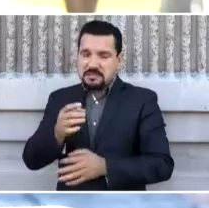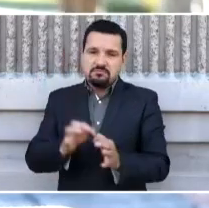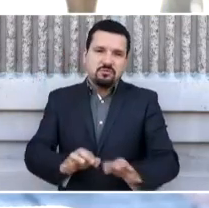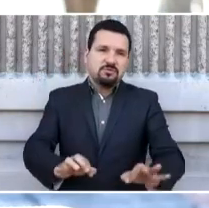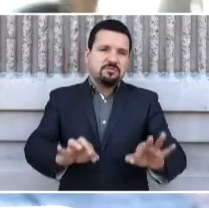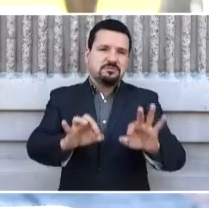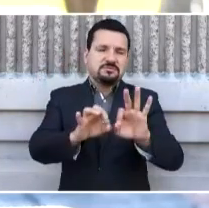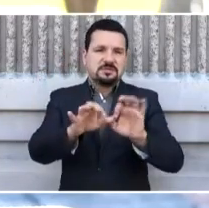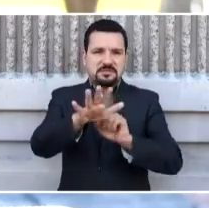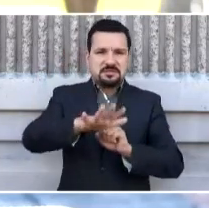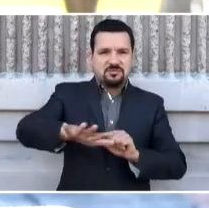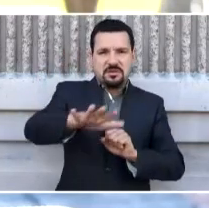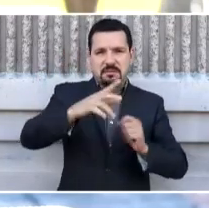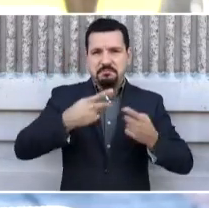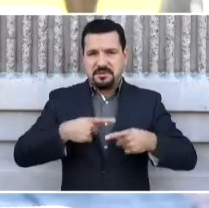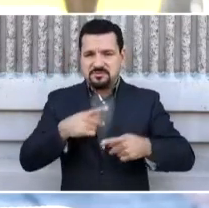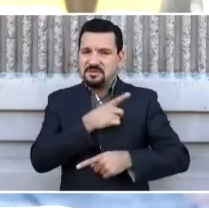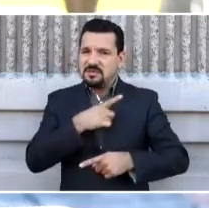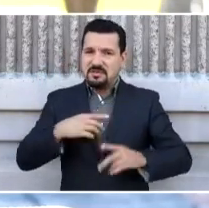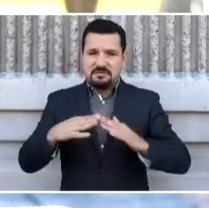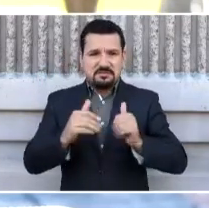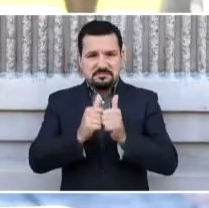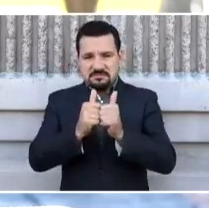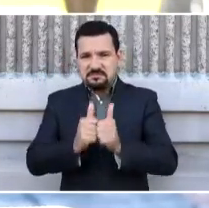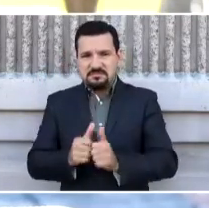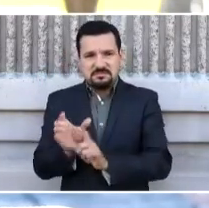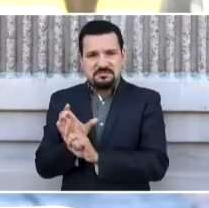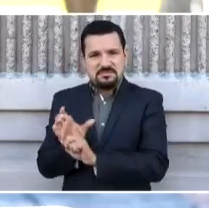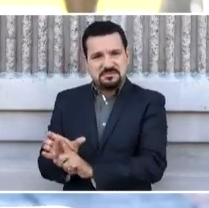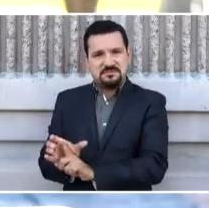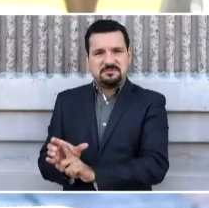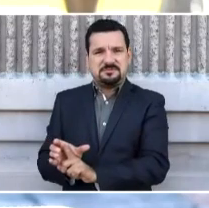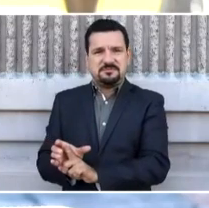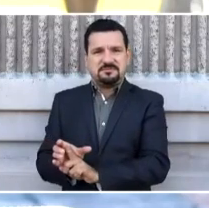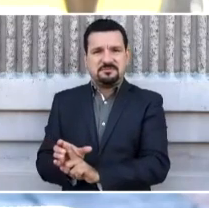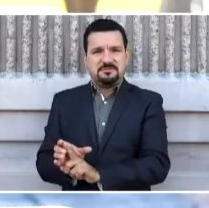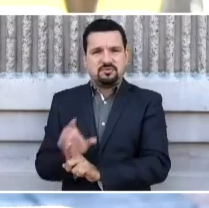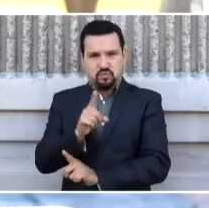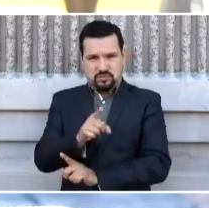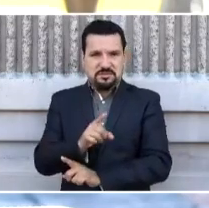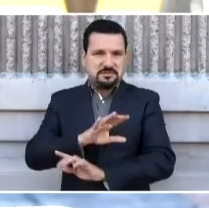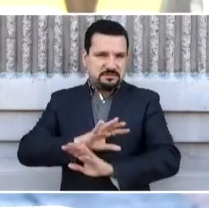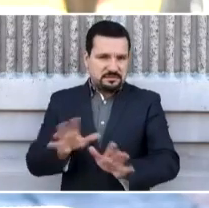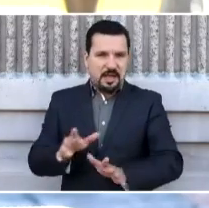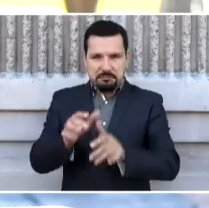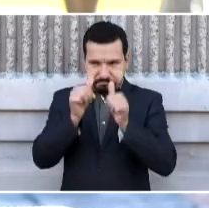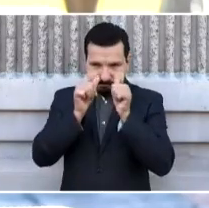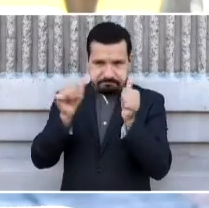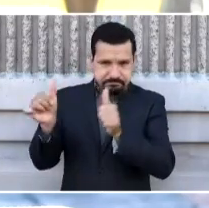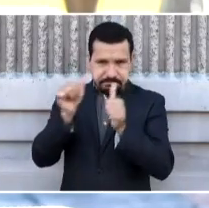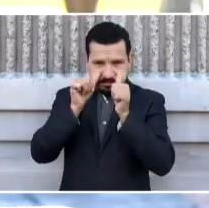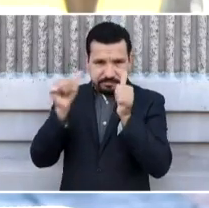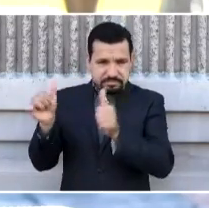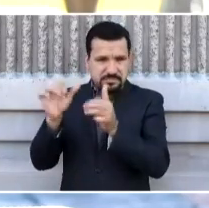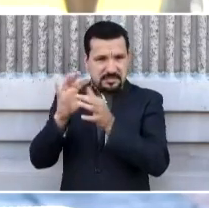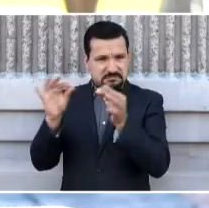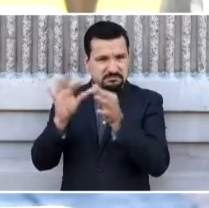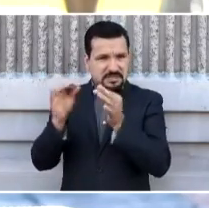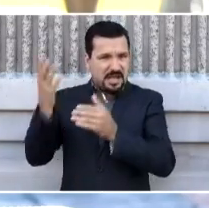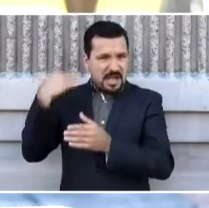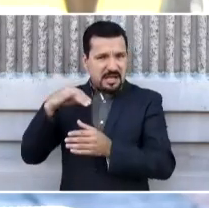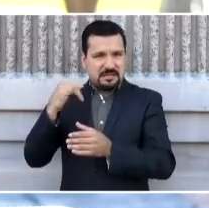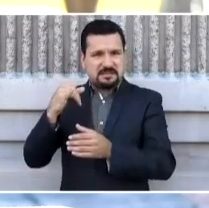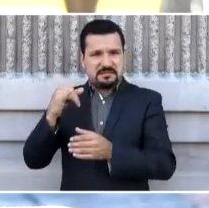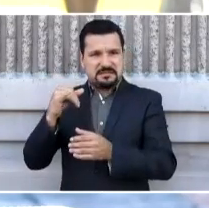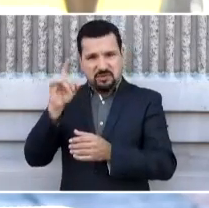garantizar la población que está protegida. Y como han escuchado en los mensajes de